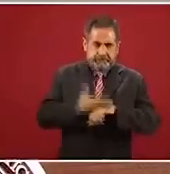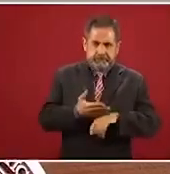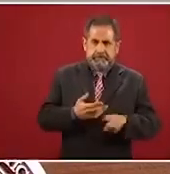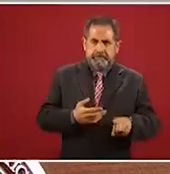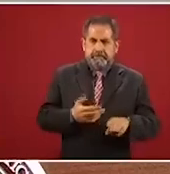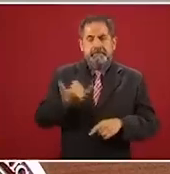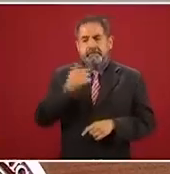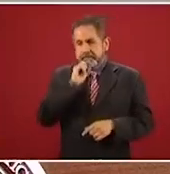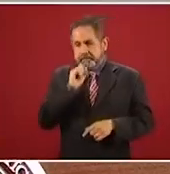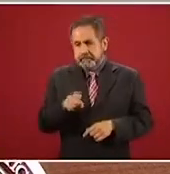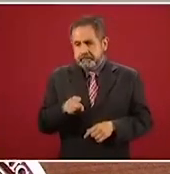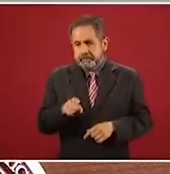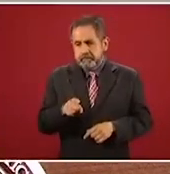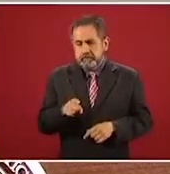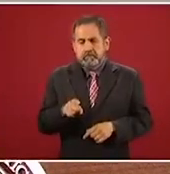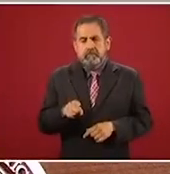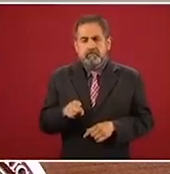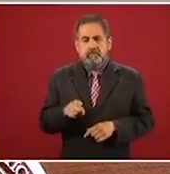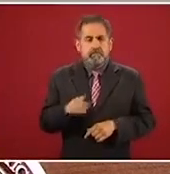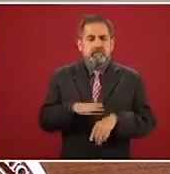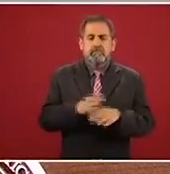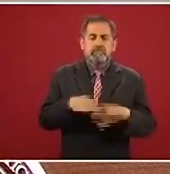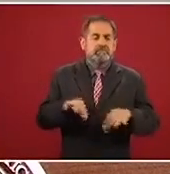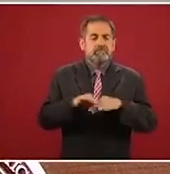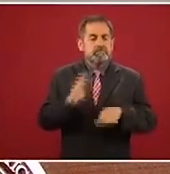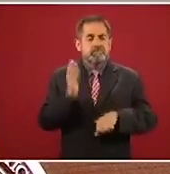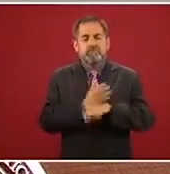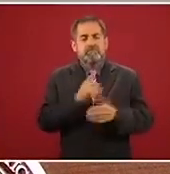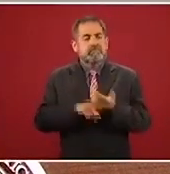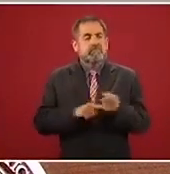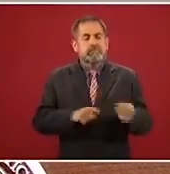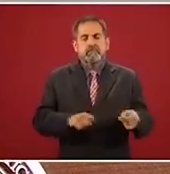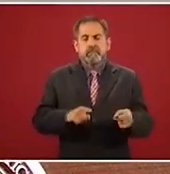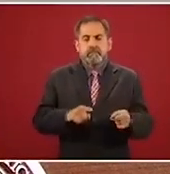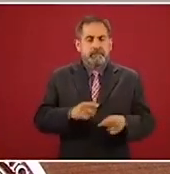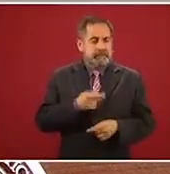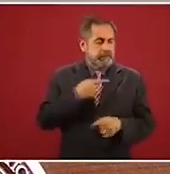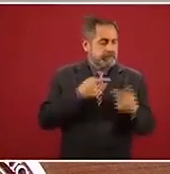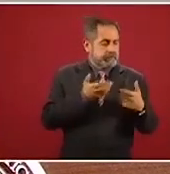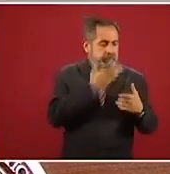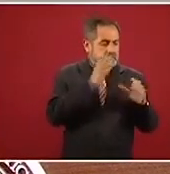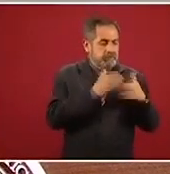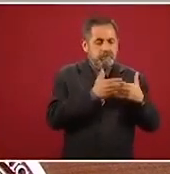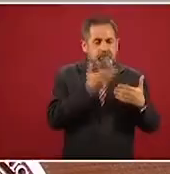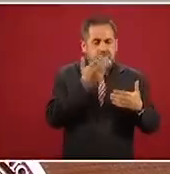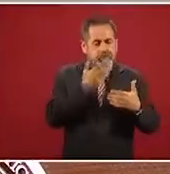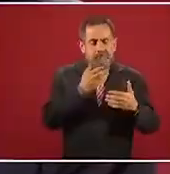y, sobre todo, a los conservadores,